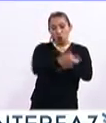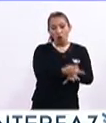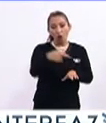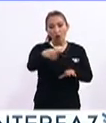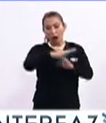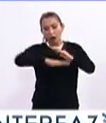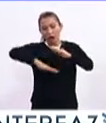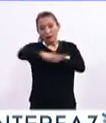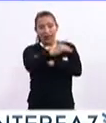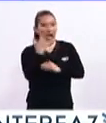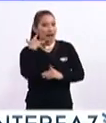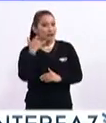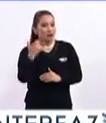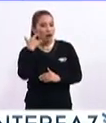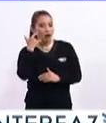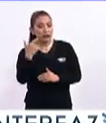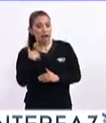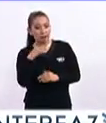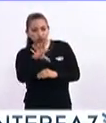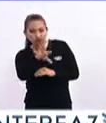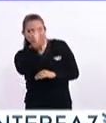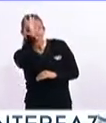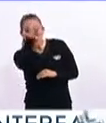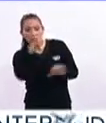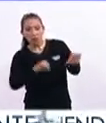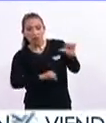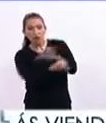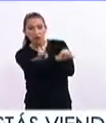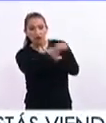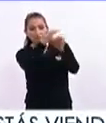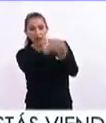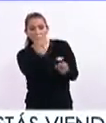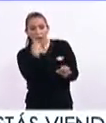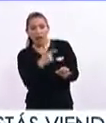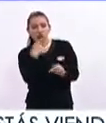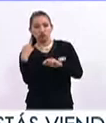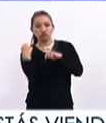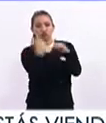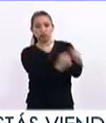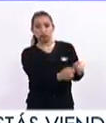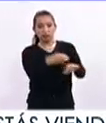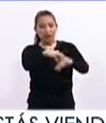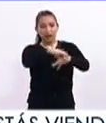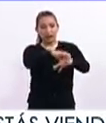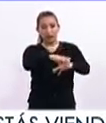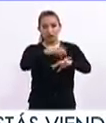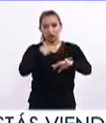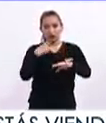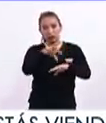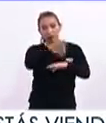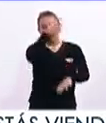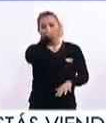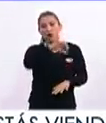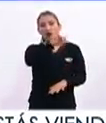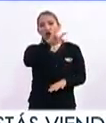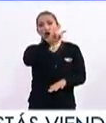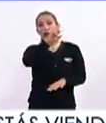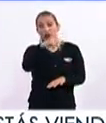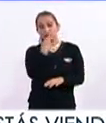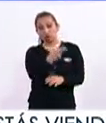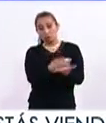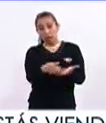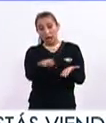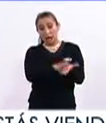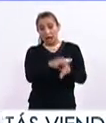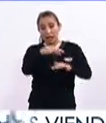en el desierto californiano. Seleccionando un reemplazo oficial para su posición, el Anillo de Poder eligió a Jordan por valentía.